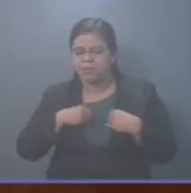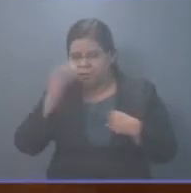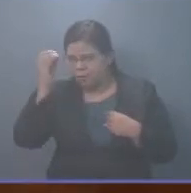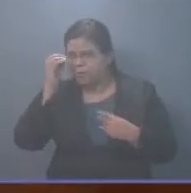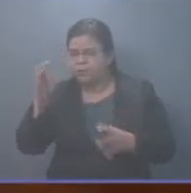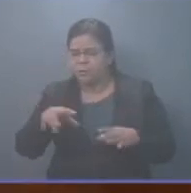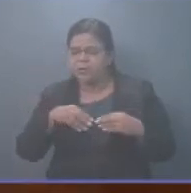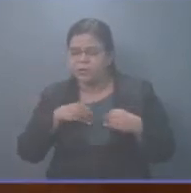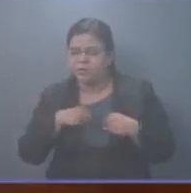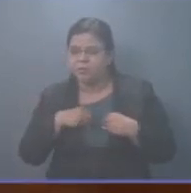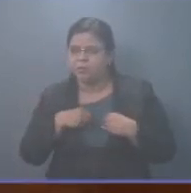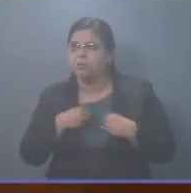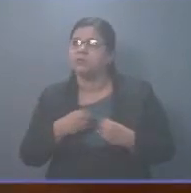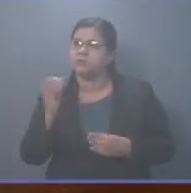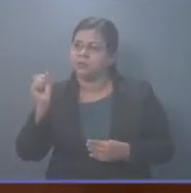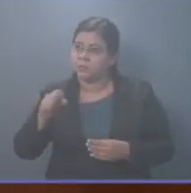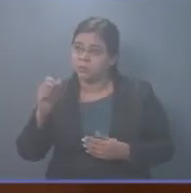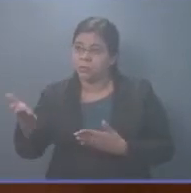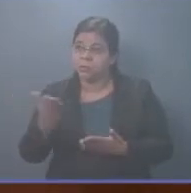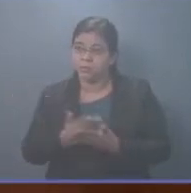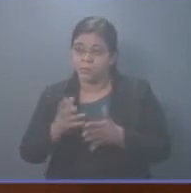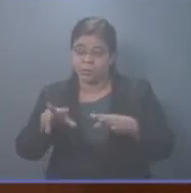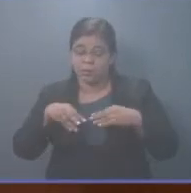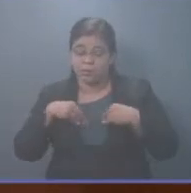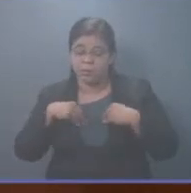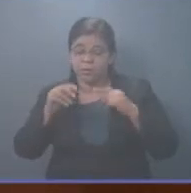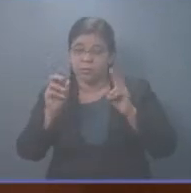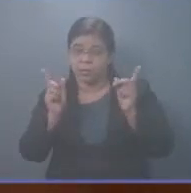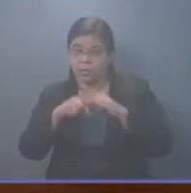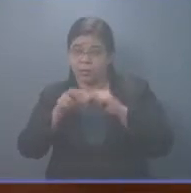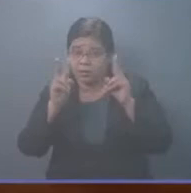observación. Aceptar la observación en el acápite y